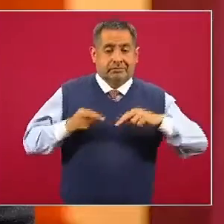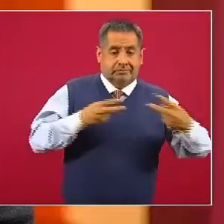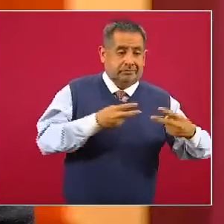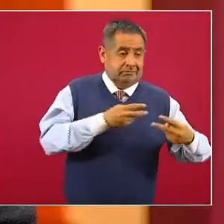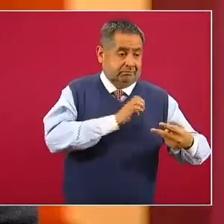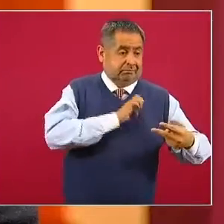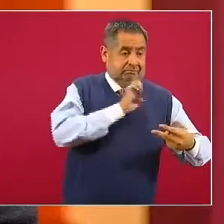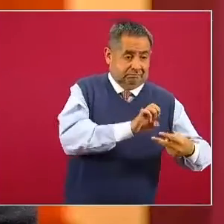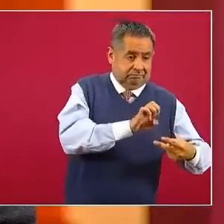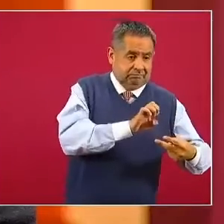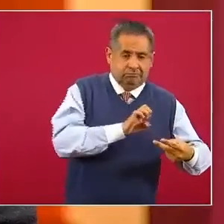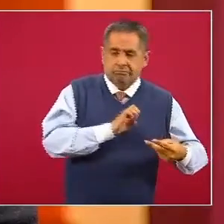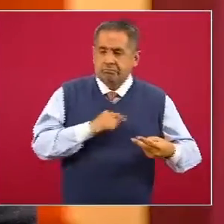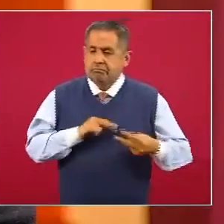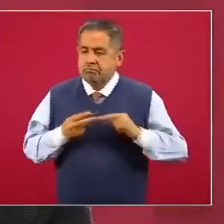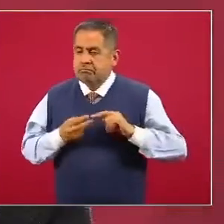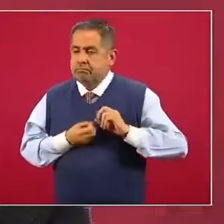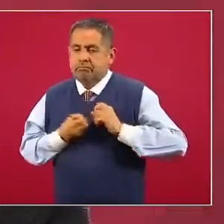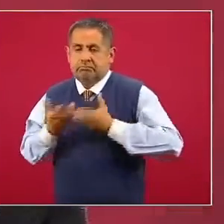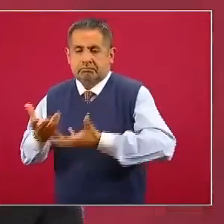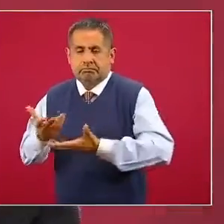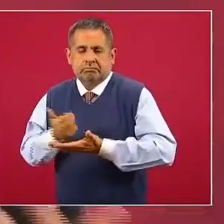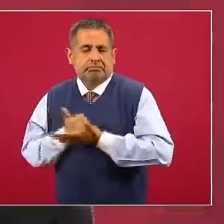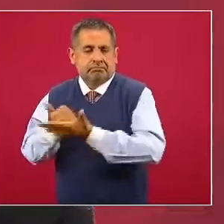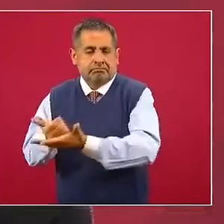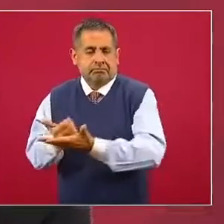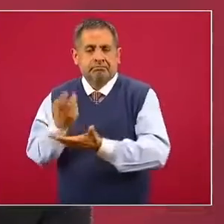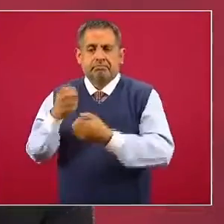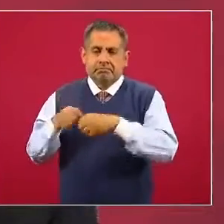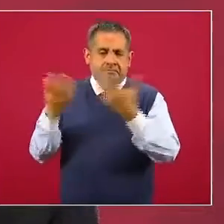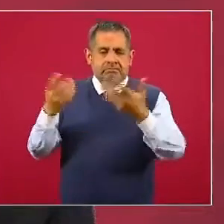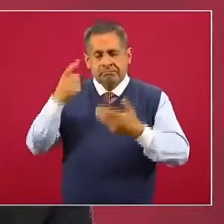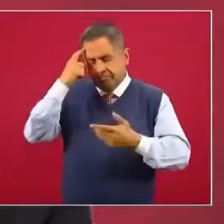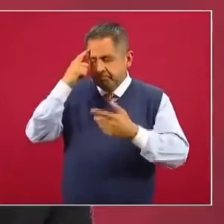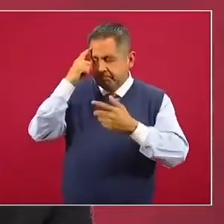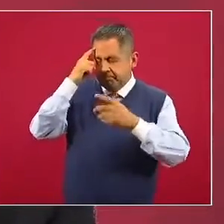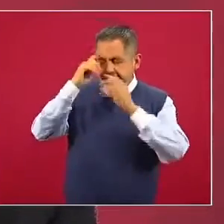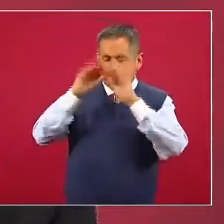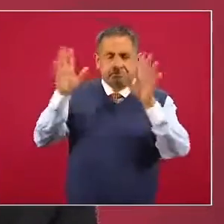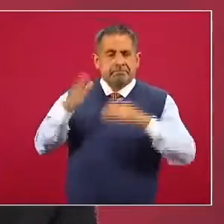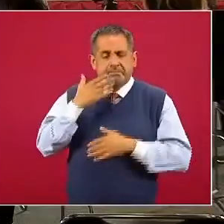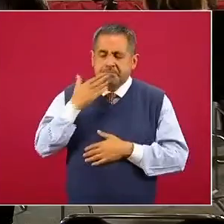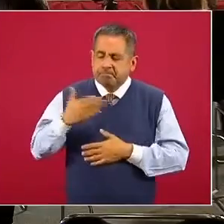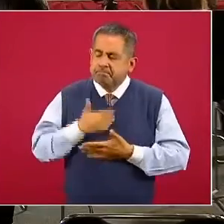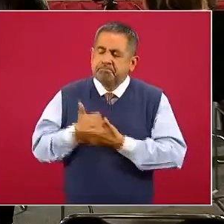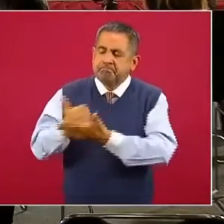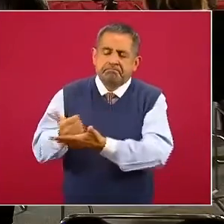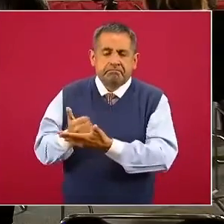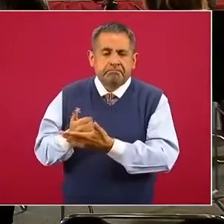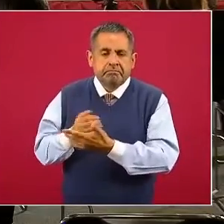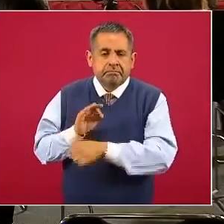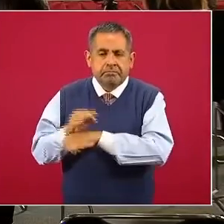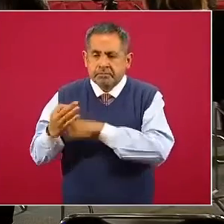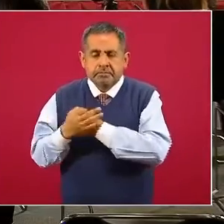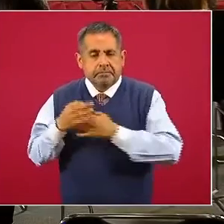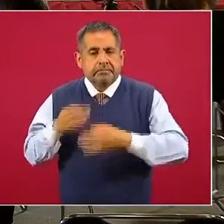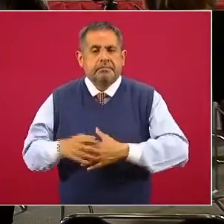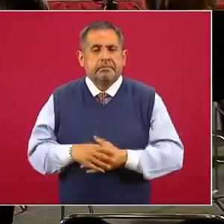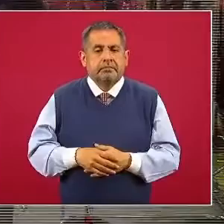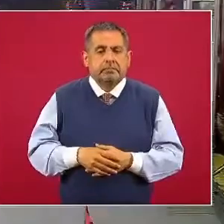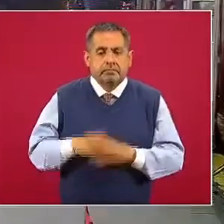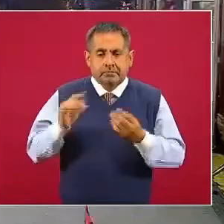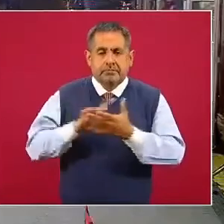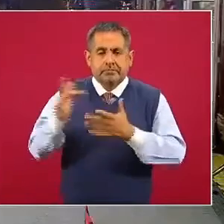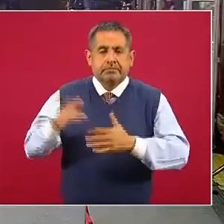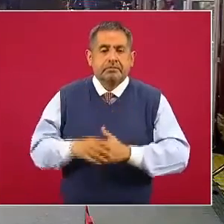a el odio, es producto de la claridad mental y la templanza.